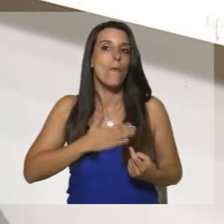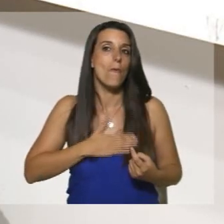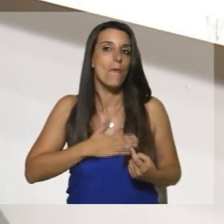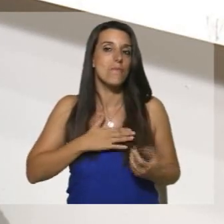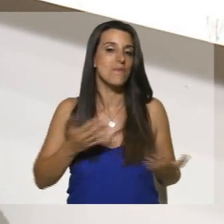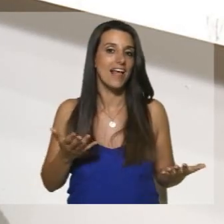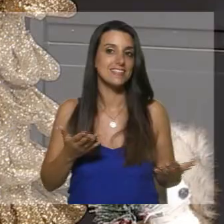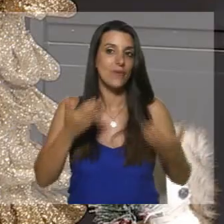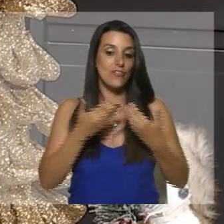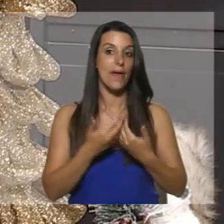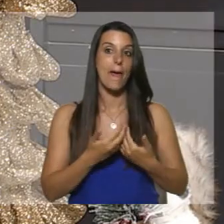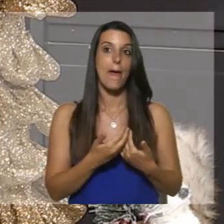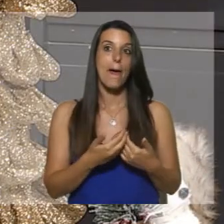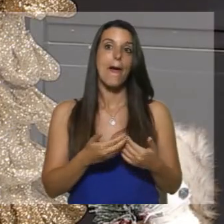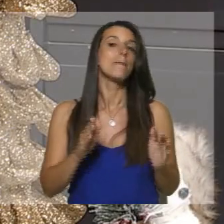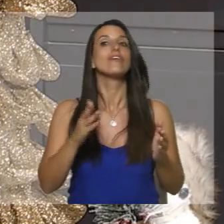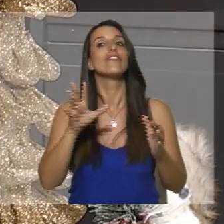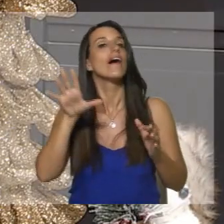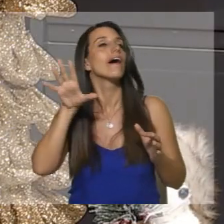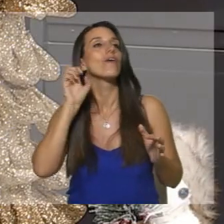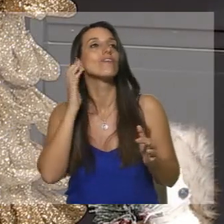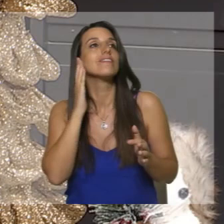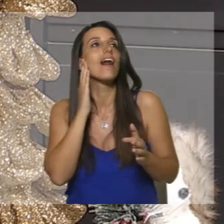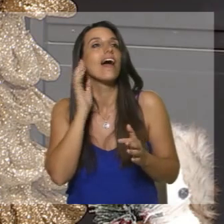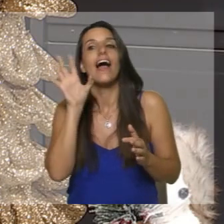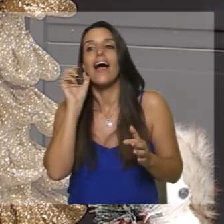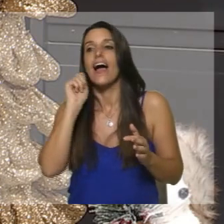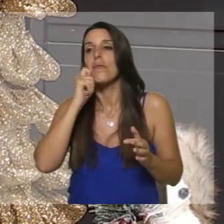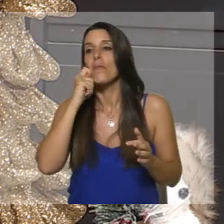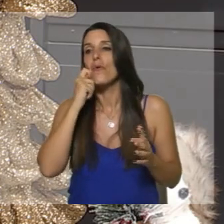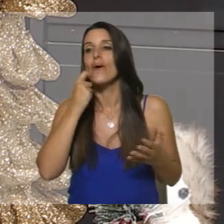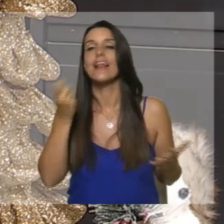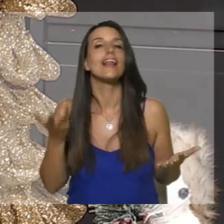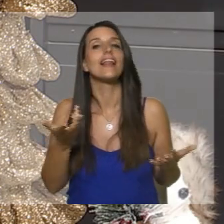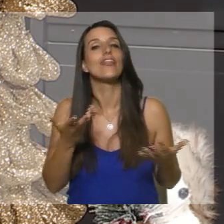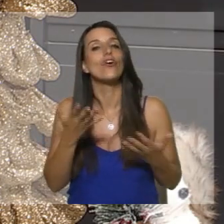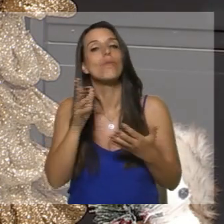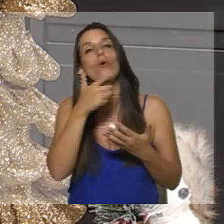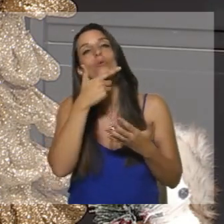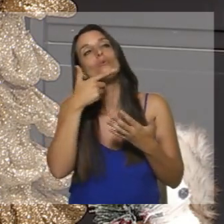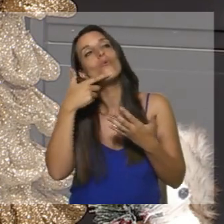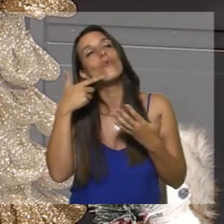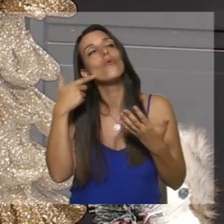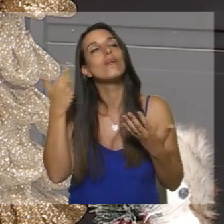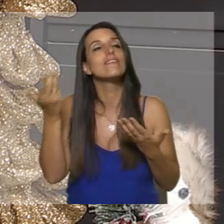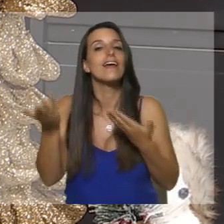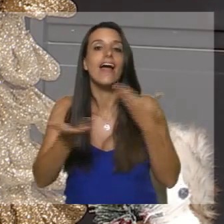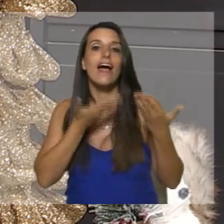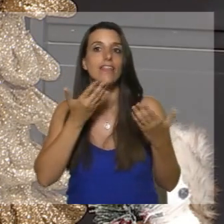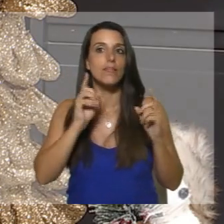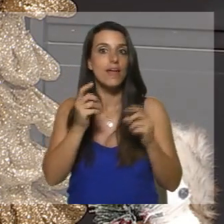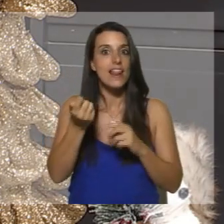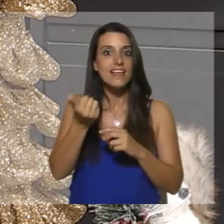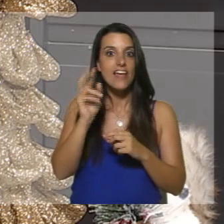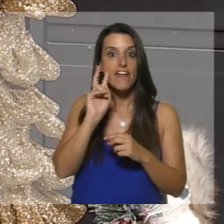Mari en el inicio, escucharlos es un placer, además con la calidez y la dulzura de cada uno de esos temas. Como por ejemplo el que